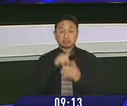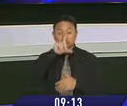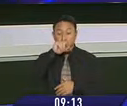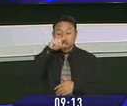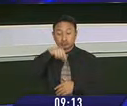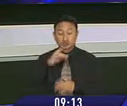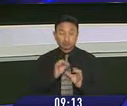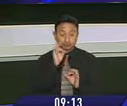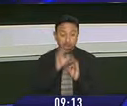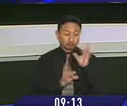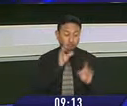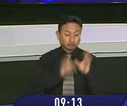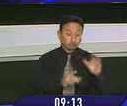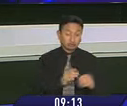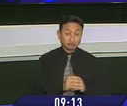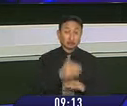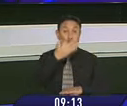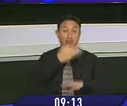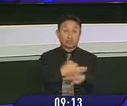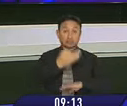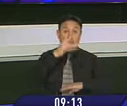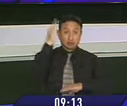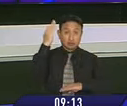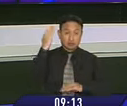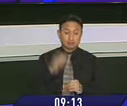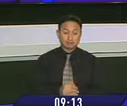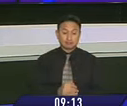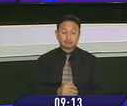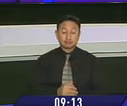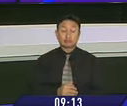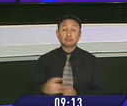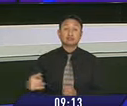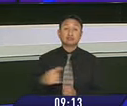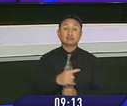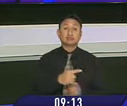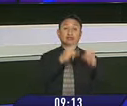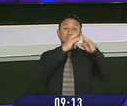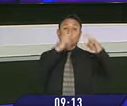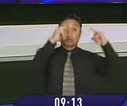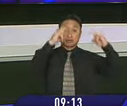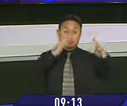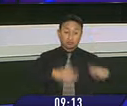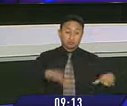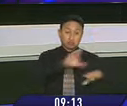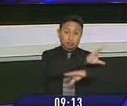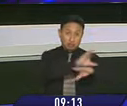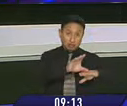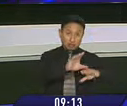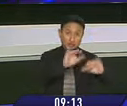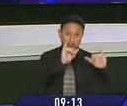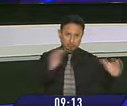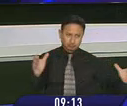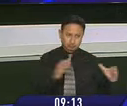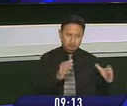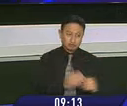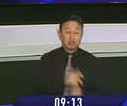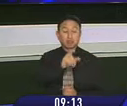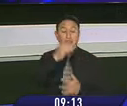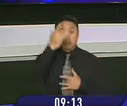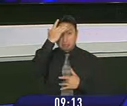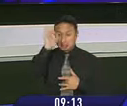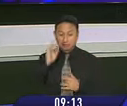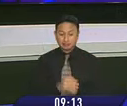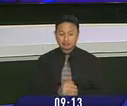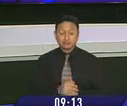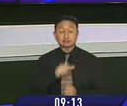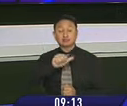de Tungurahua y Cotopaxi. Ya se aplicó la contención en las granjas y no hay personas infectadas. Según Agrocalidad,